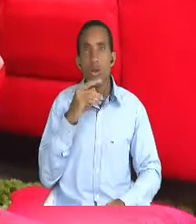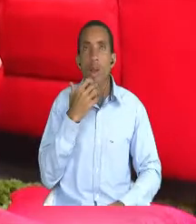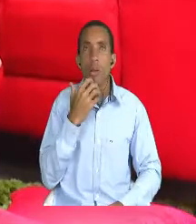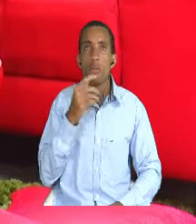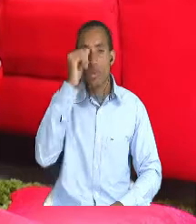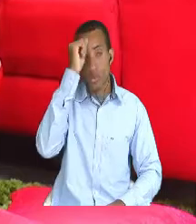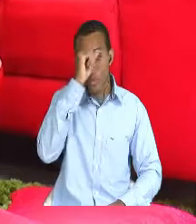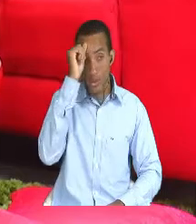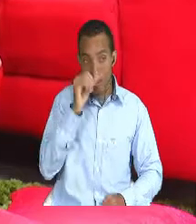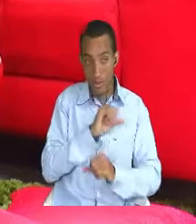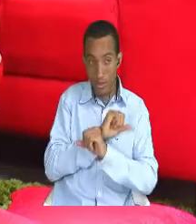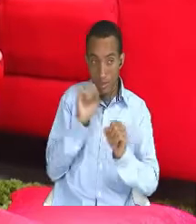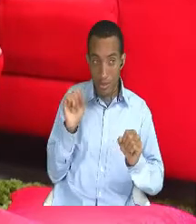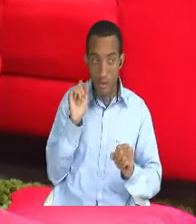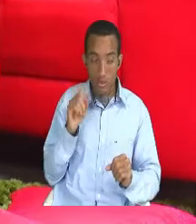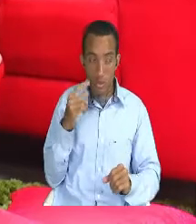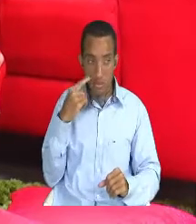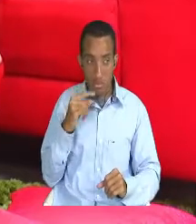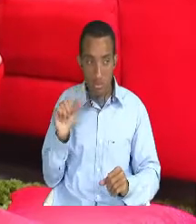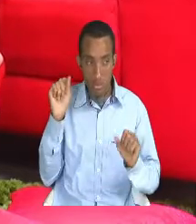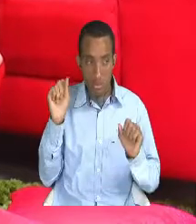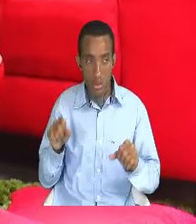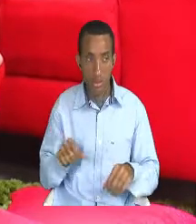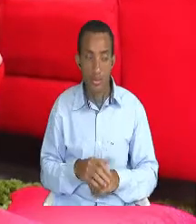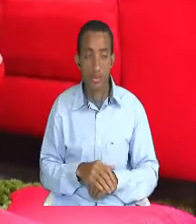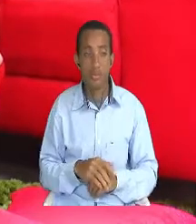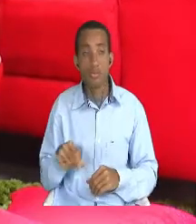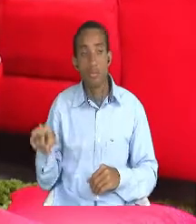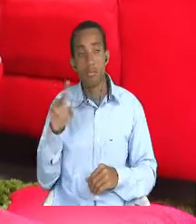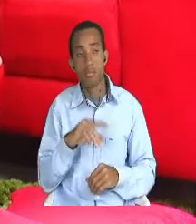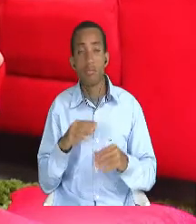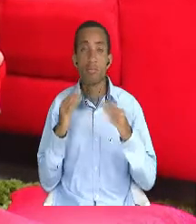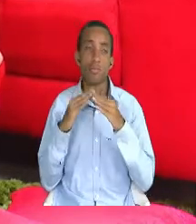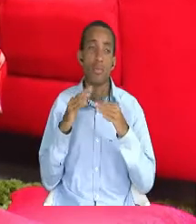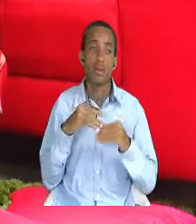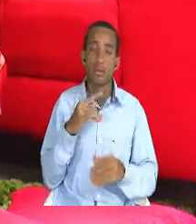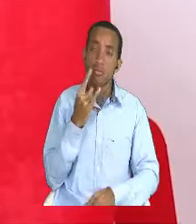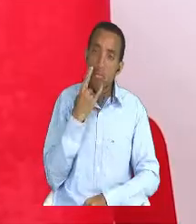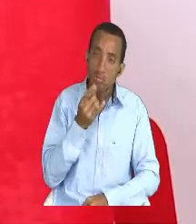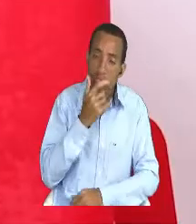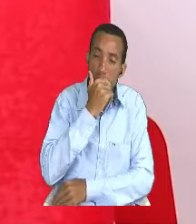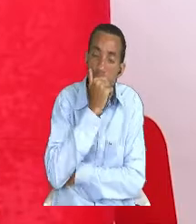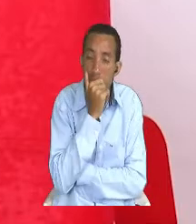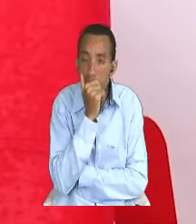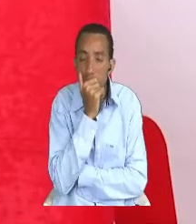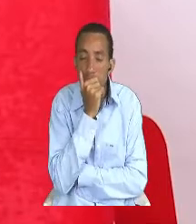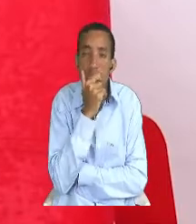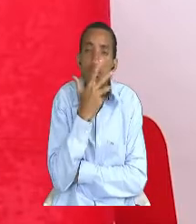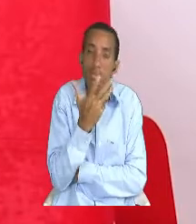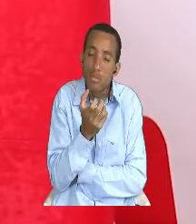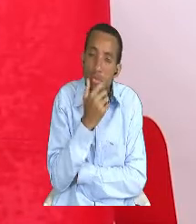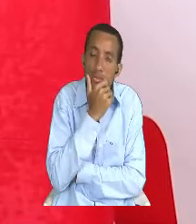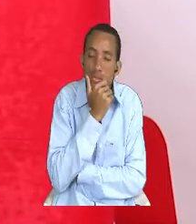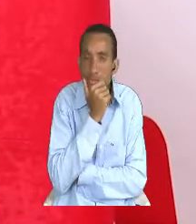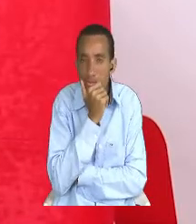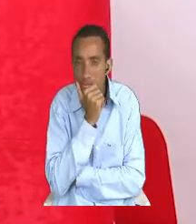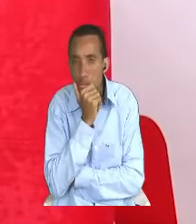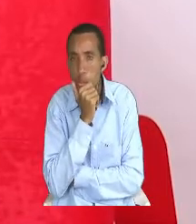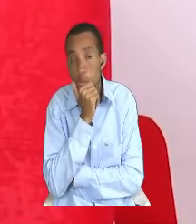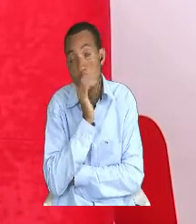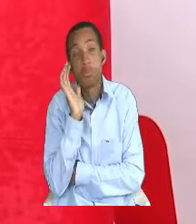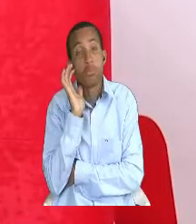está la programación para que ustedes que de pronto están en casa y digan, ve, a mí me llamó la atención el atletismo, yo quiero ir a practicarlo. Entonces ya saben